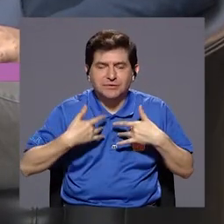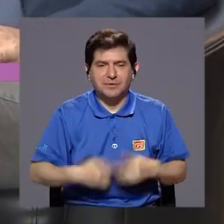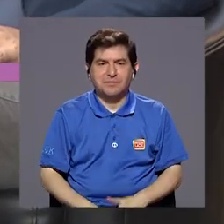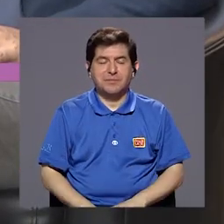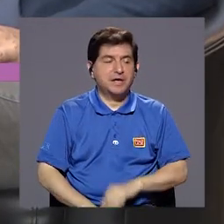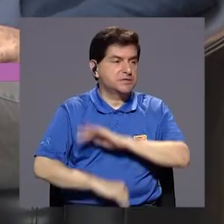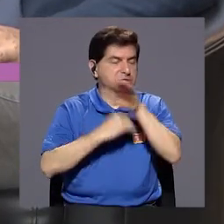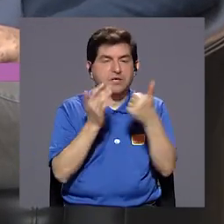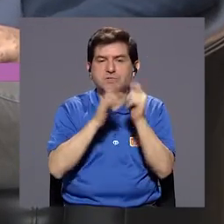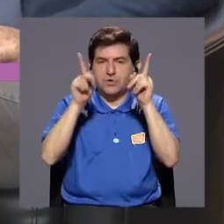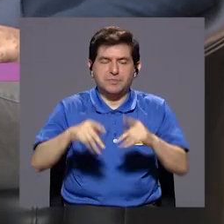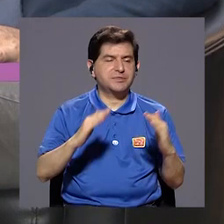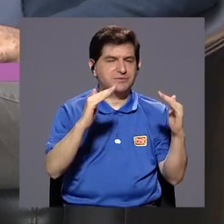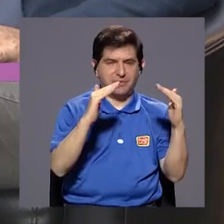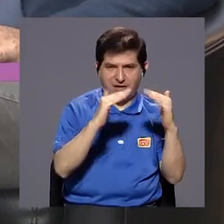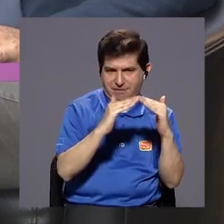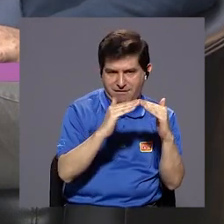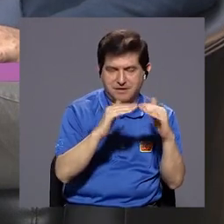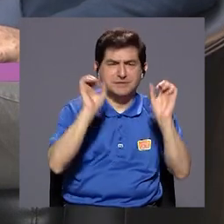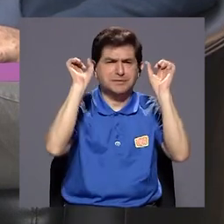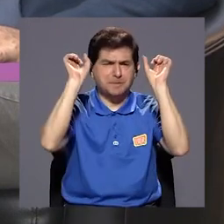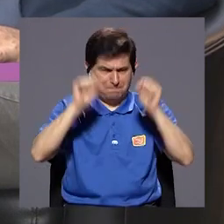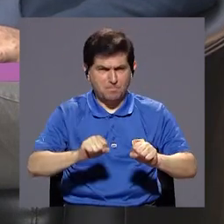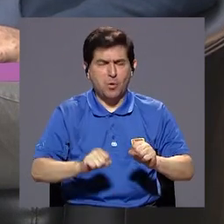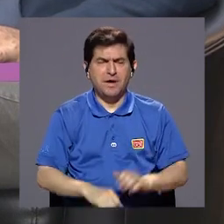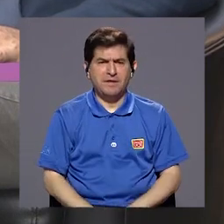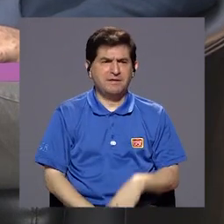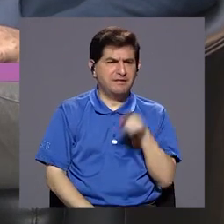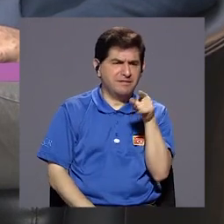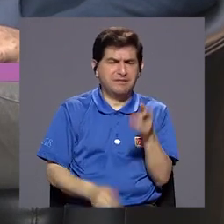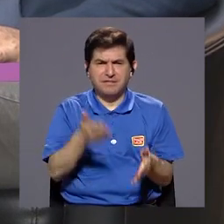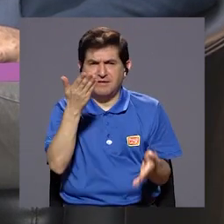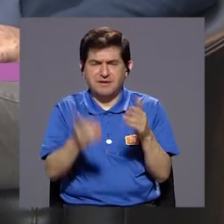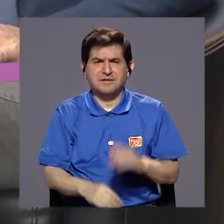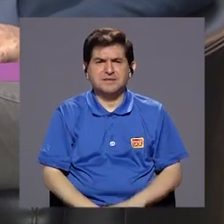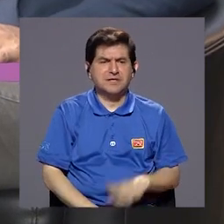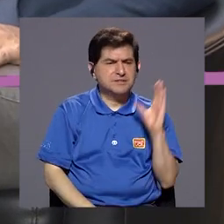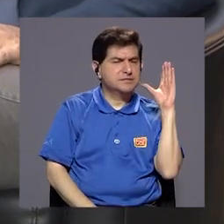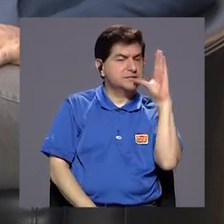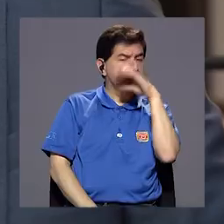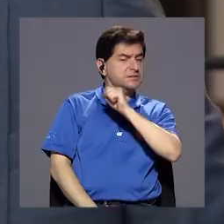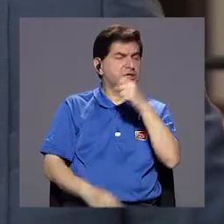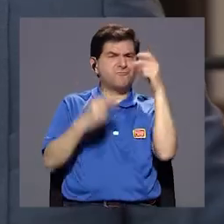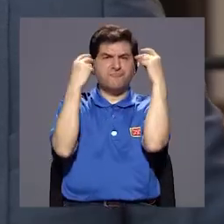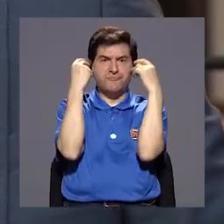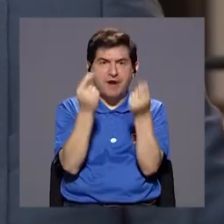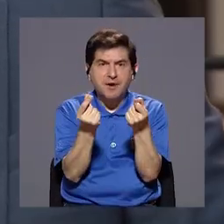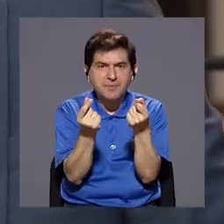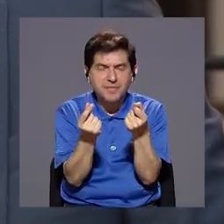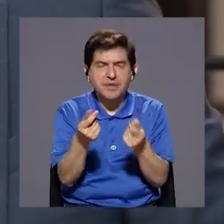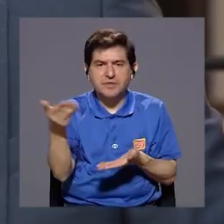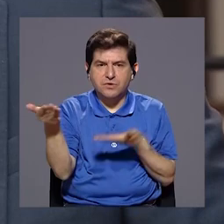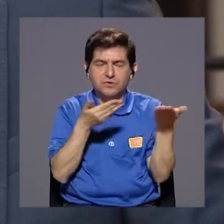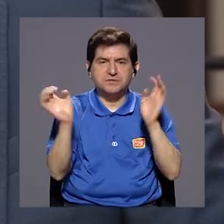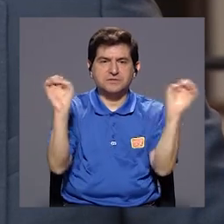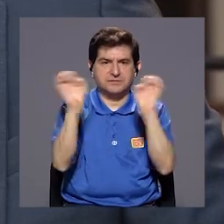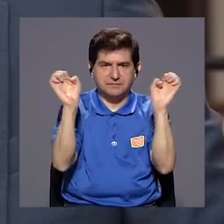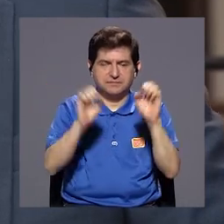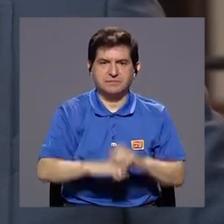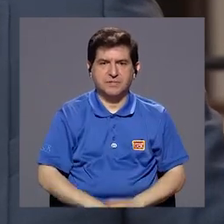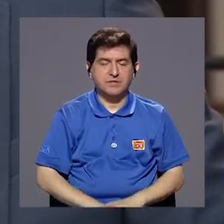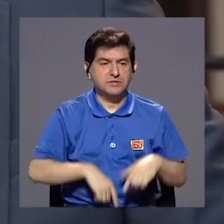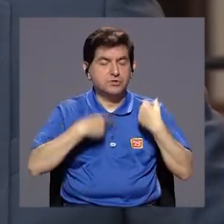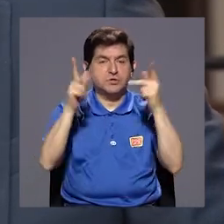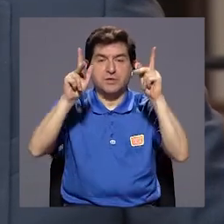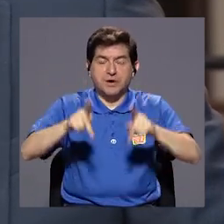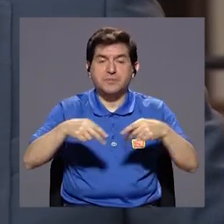que cualquier persona en la casa puede, que si los detecta, rápidamente activar el servicio de emergencia para